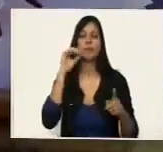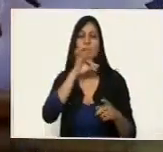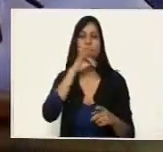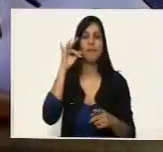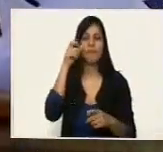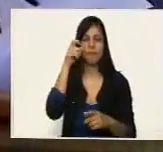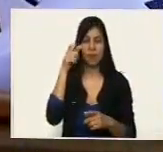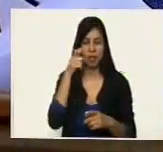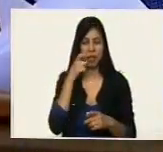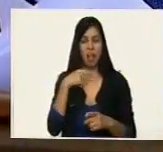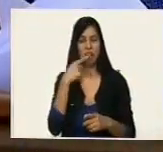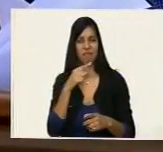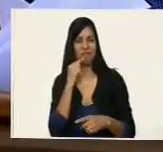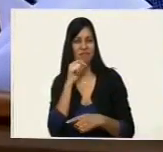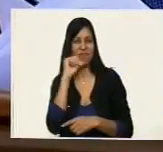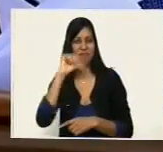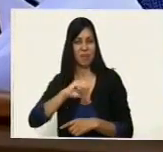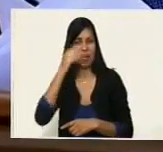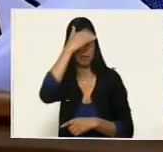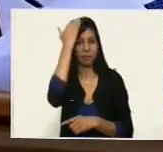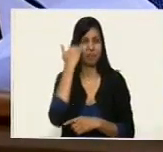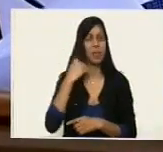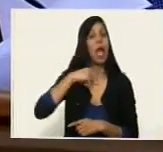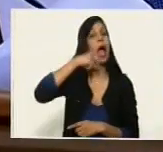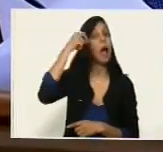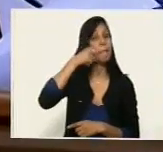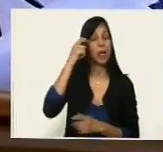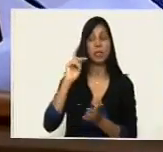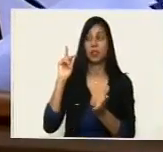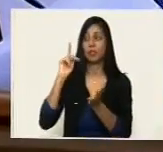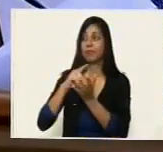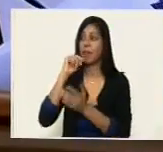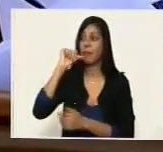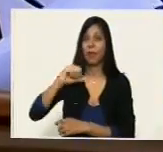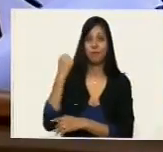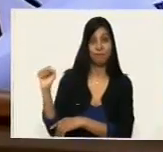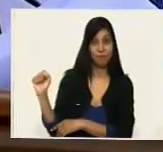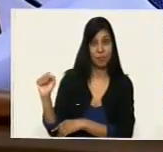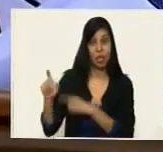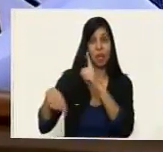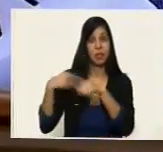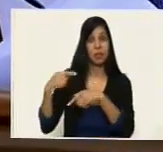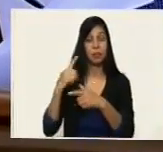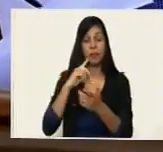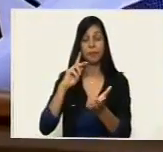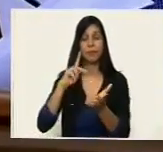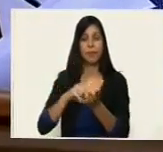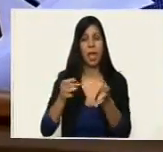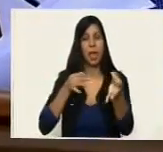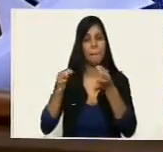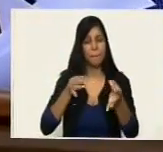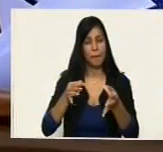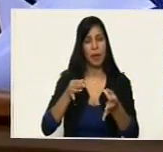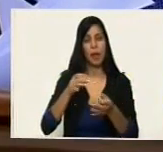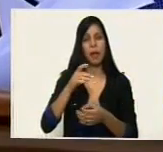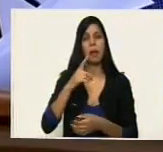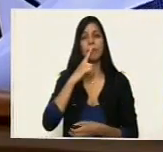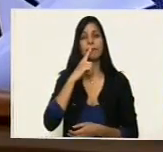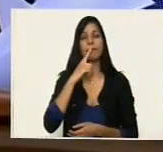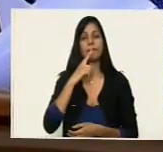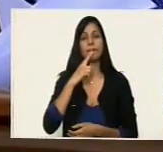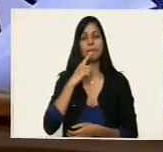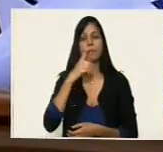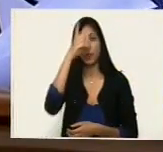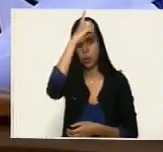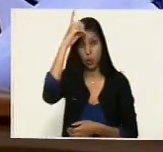República, expresada anteriormente por quien la titulaba. Ante ese escenario, puntualizó el presidente, el pueblo